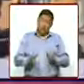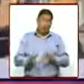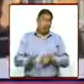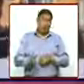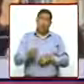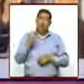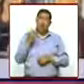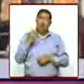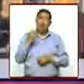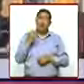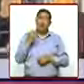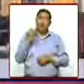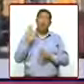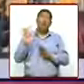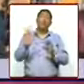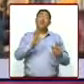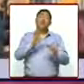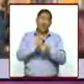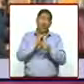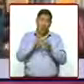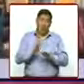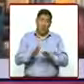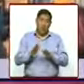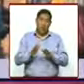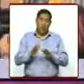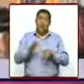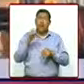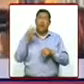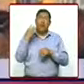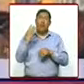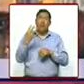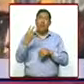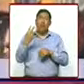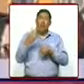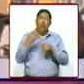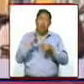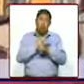reduce el gabinete, elimina 4 ministerios,